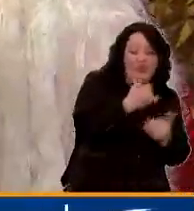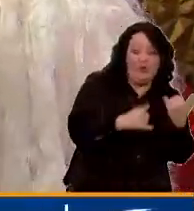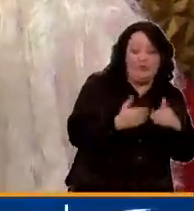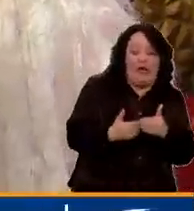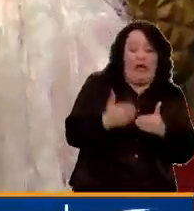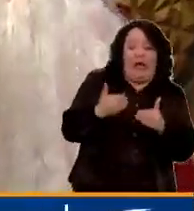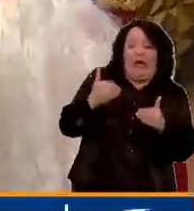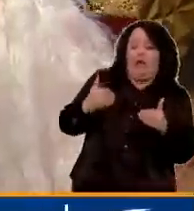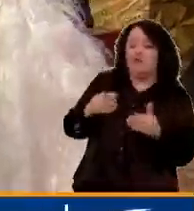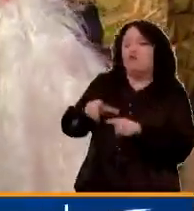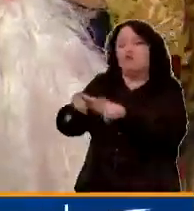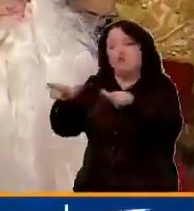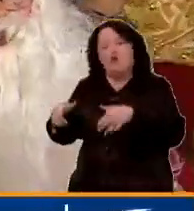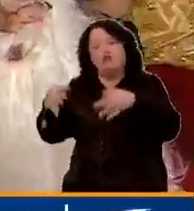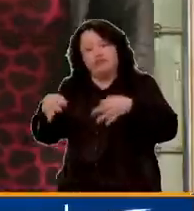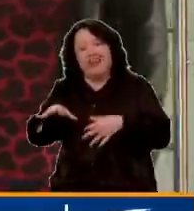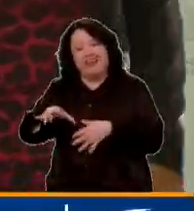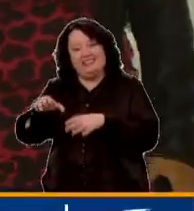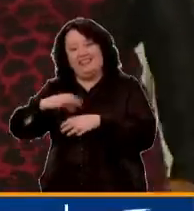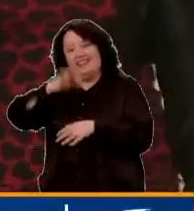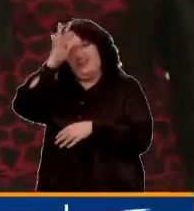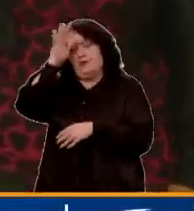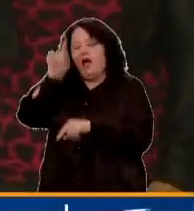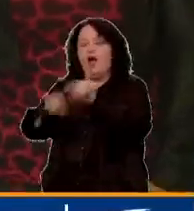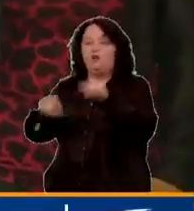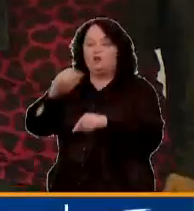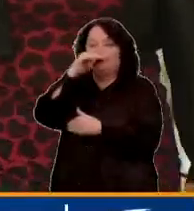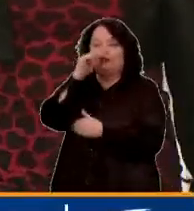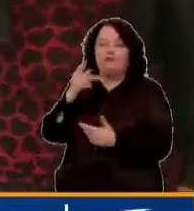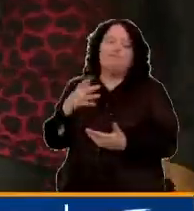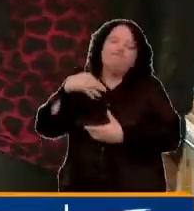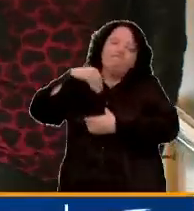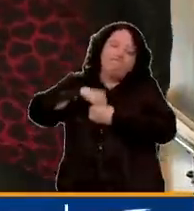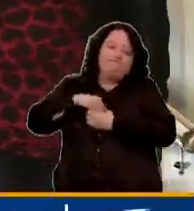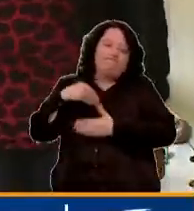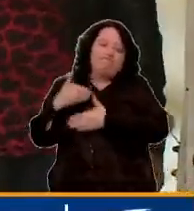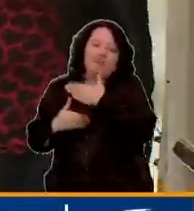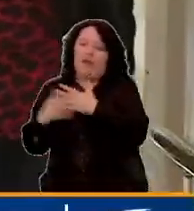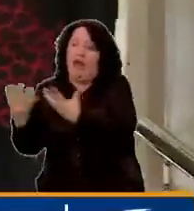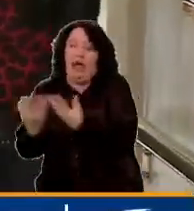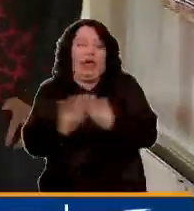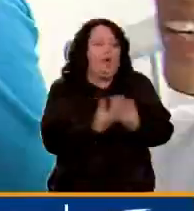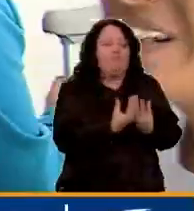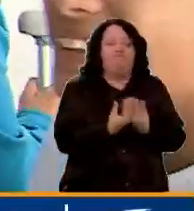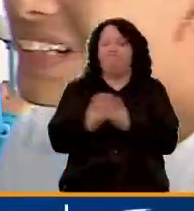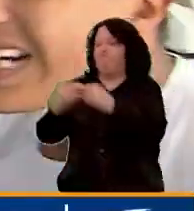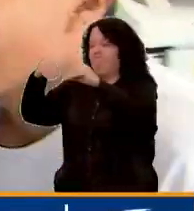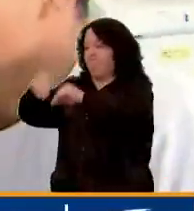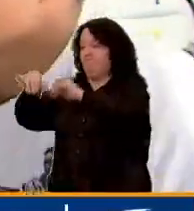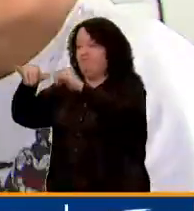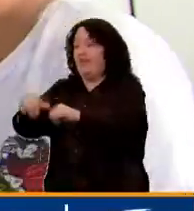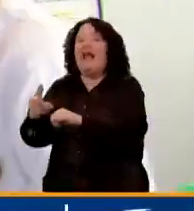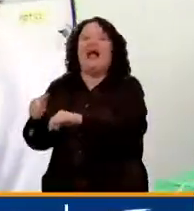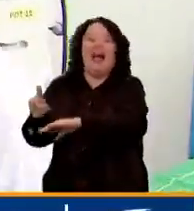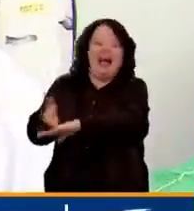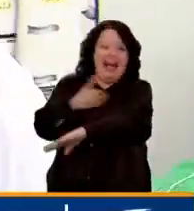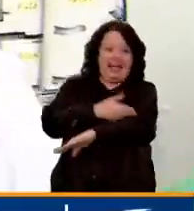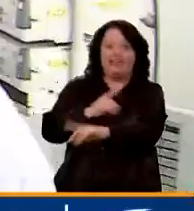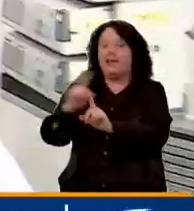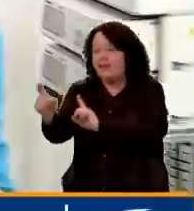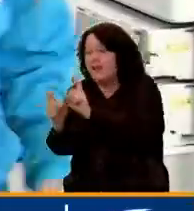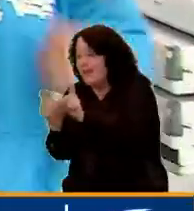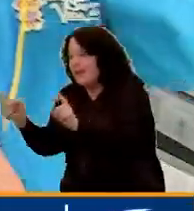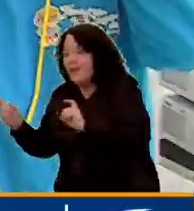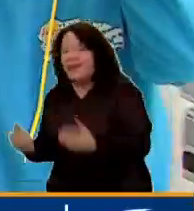en el cancerológico con los niños que por alguna razón y por su tratamiento no pueden salir del hospital. Allí les entregamos regalos